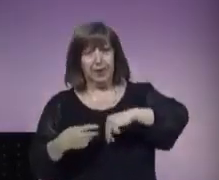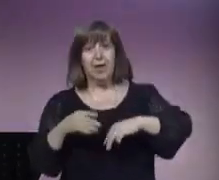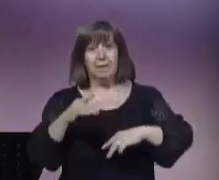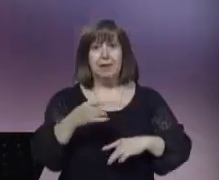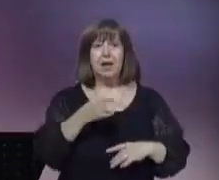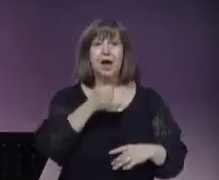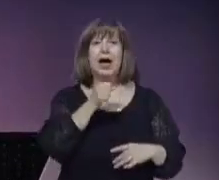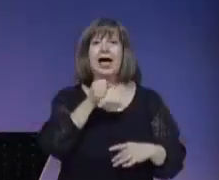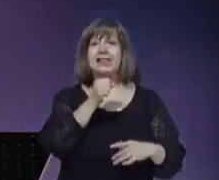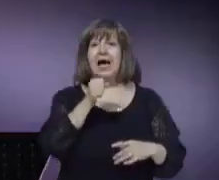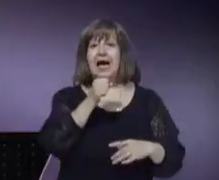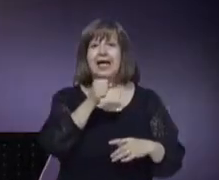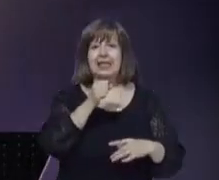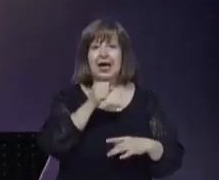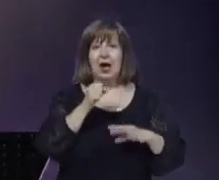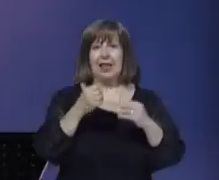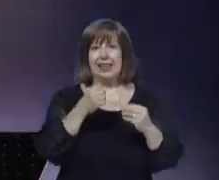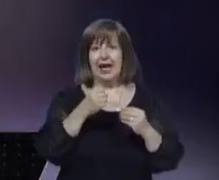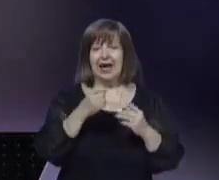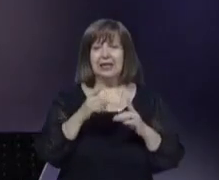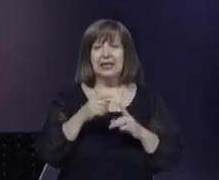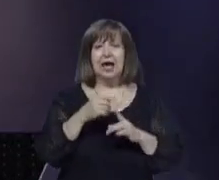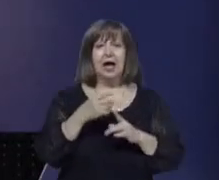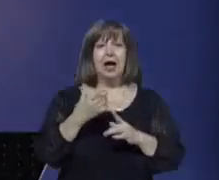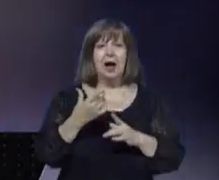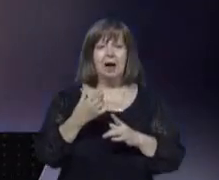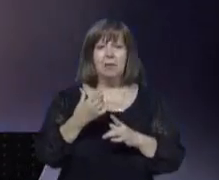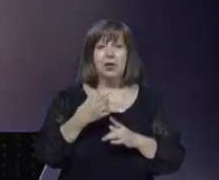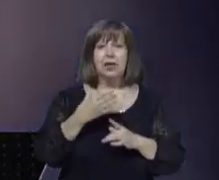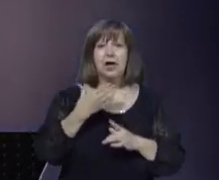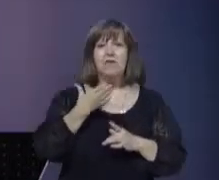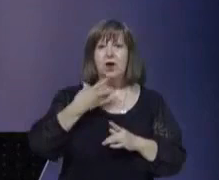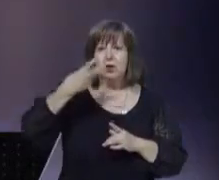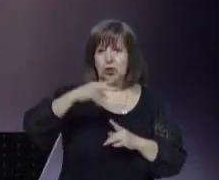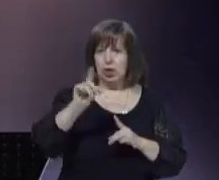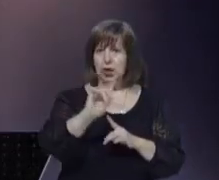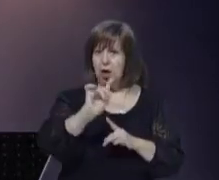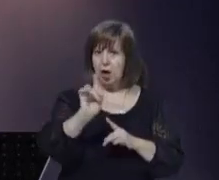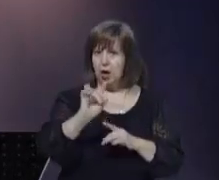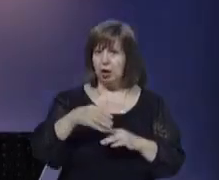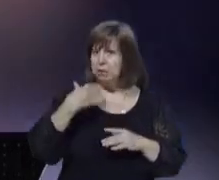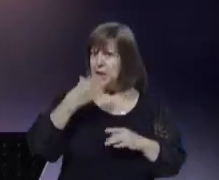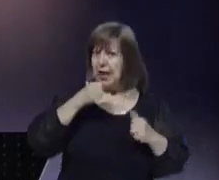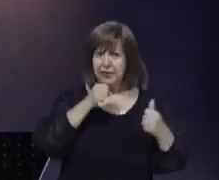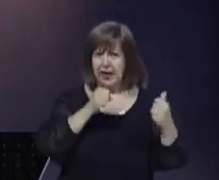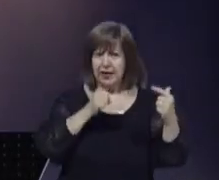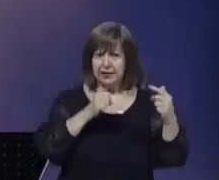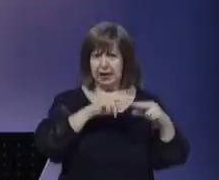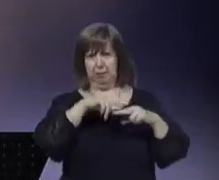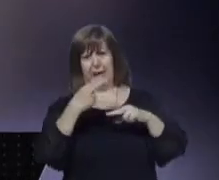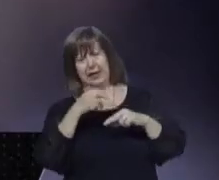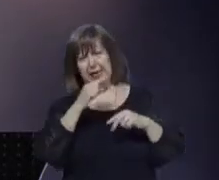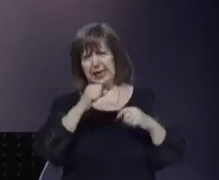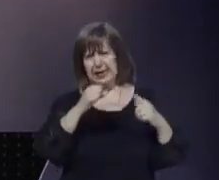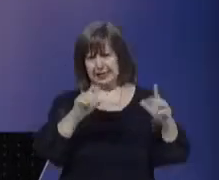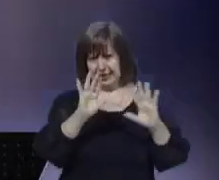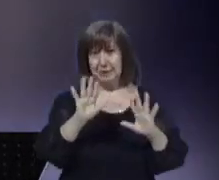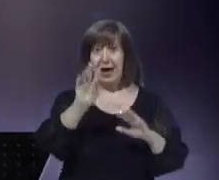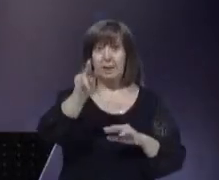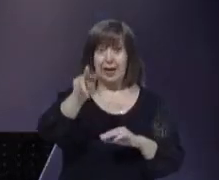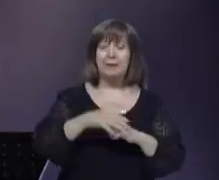Escúchenla cantar cuando cae, chicos, porque ni se nota cuando se cae. Es extraordinario lo que hace.